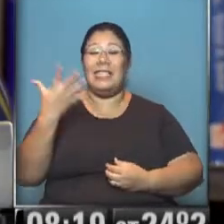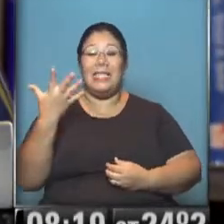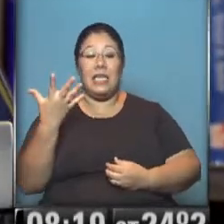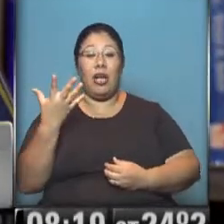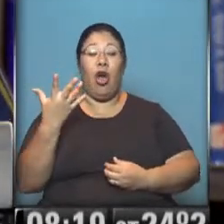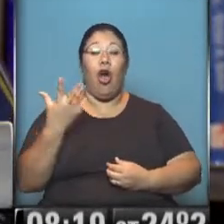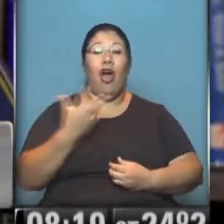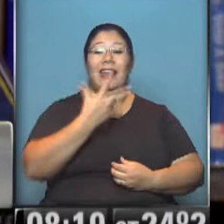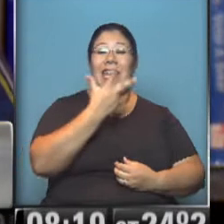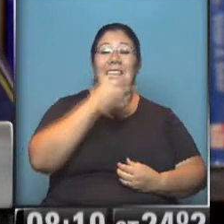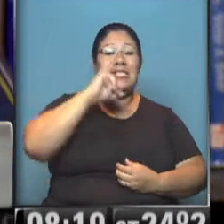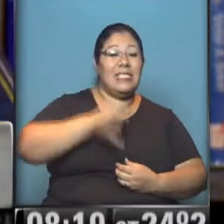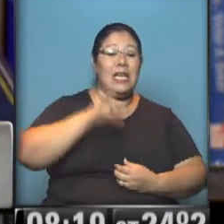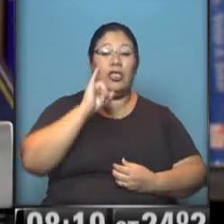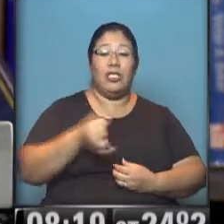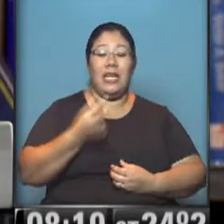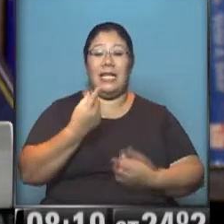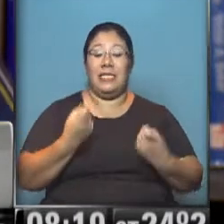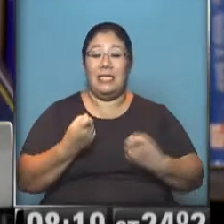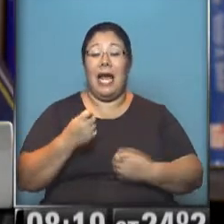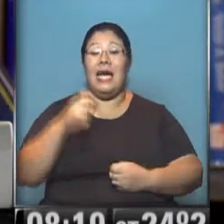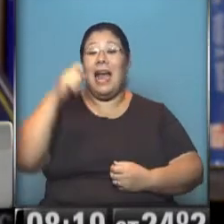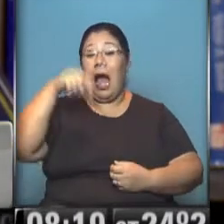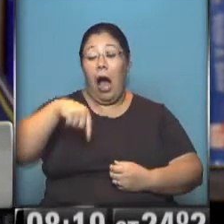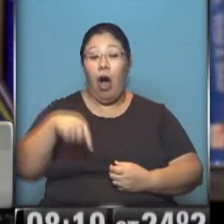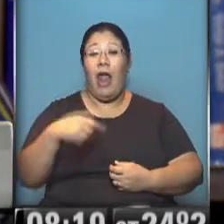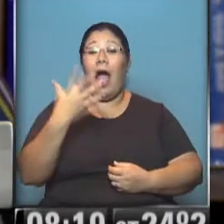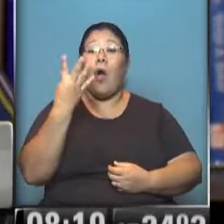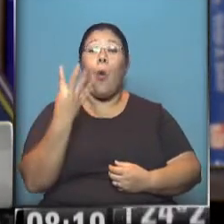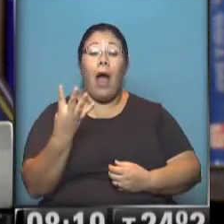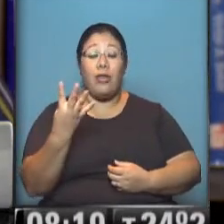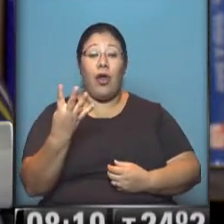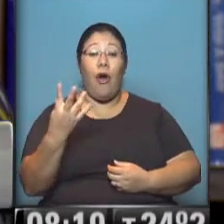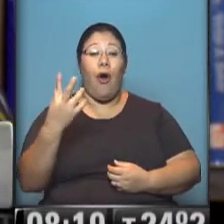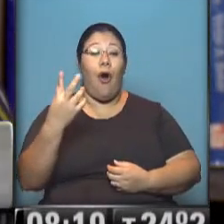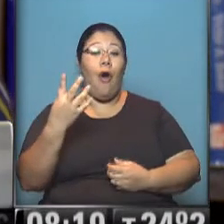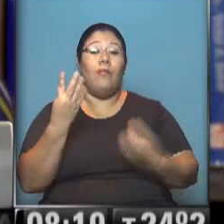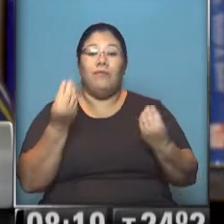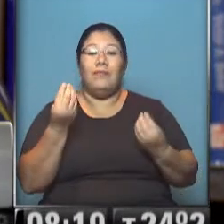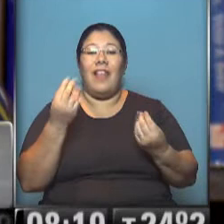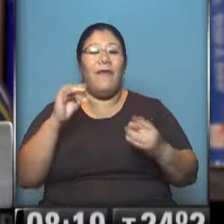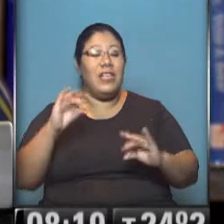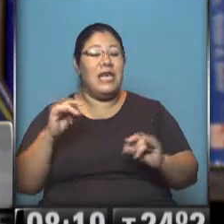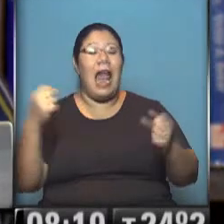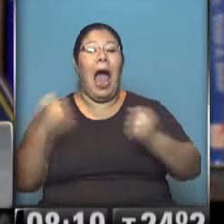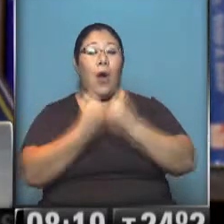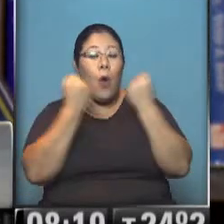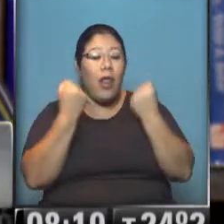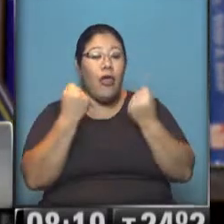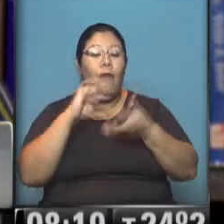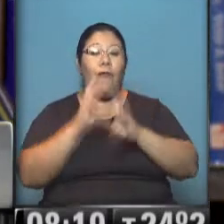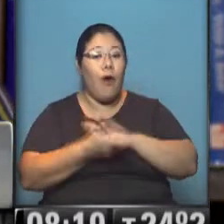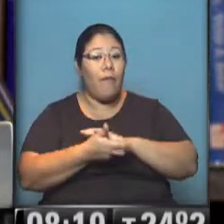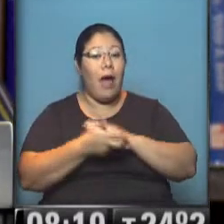de ese modo hoy por hoy con una corte de cuatro miembros resulta sumamente difícil de acuerdo más aún puede resultar difícil